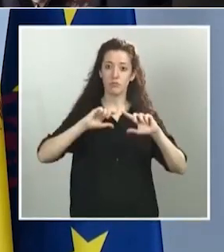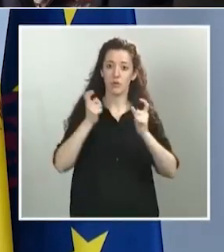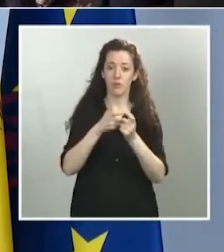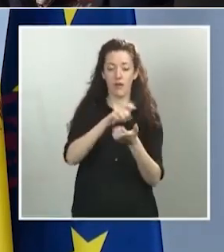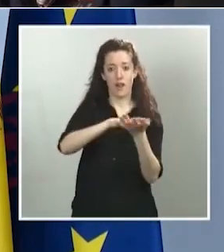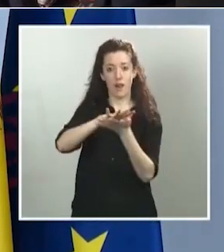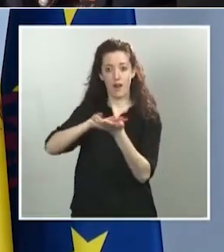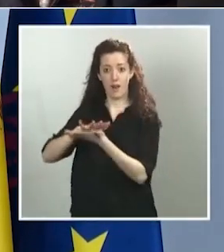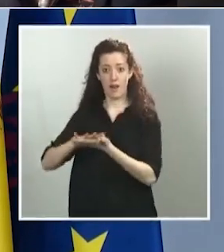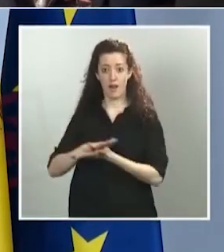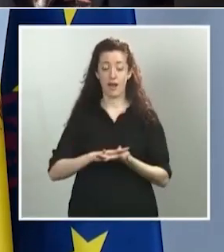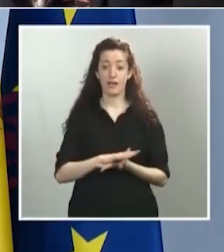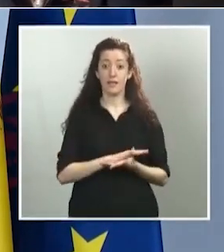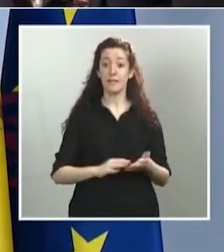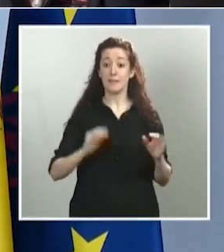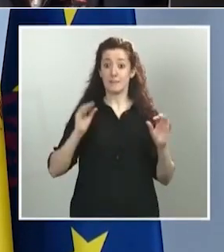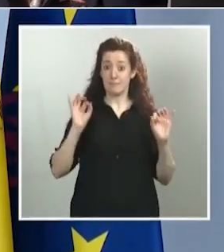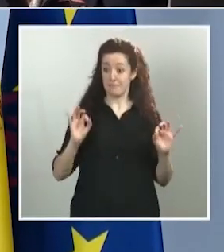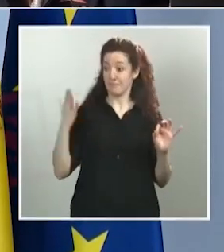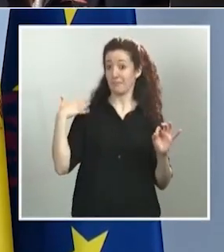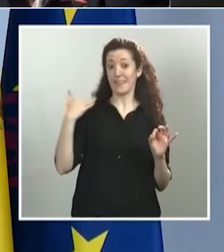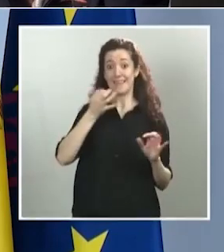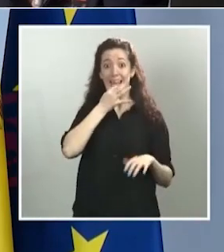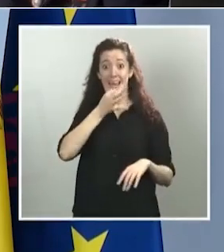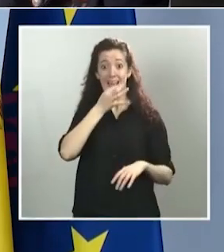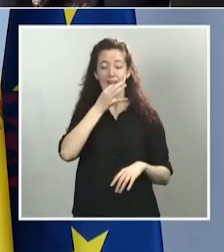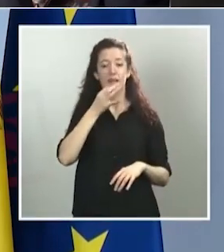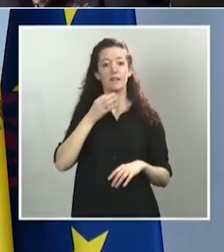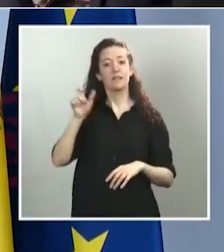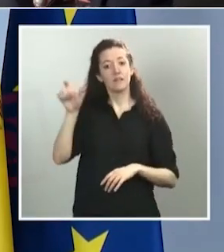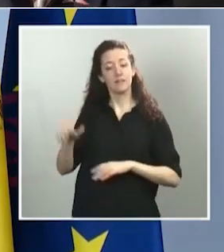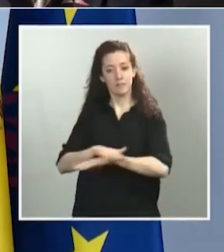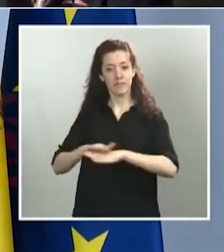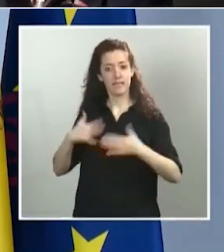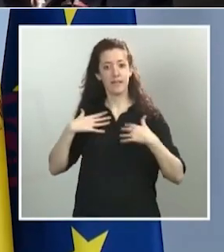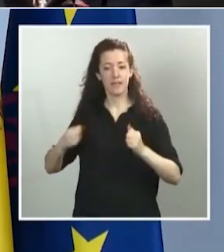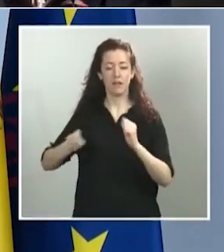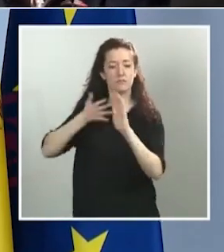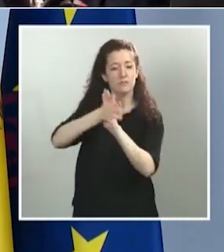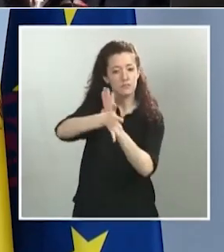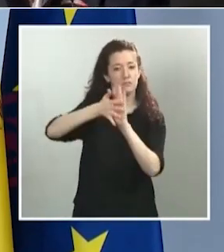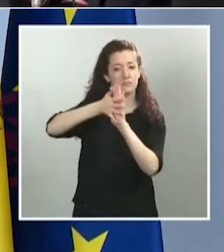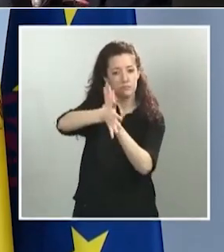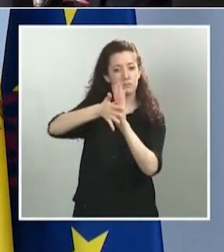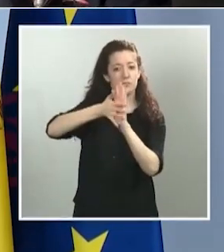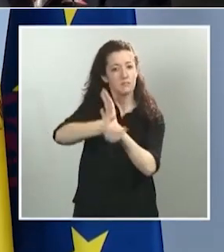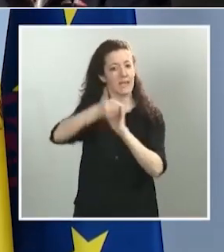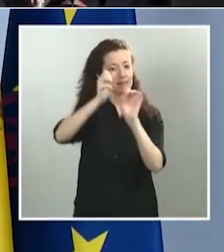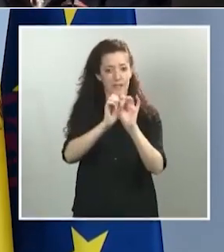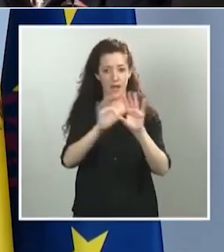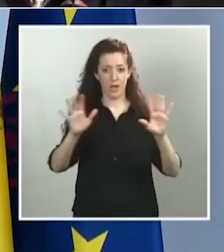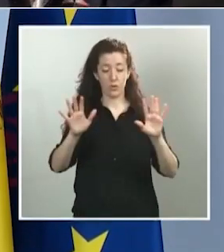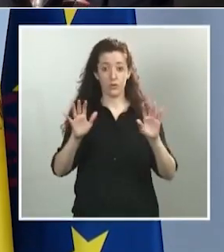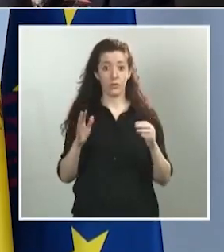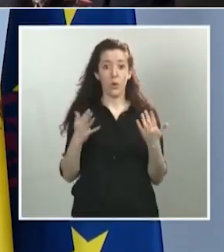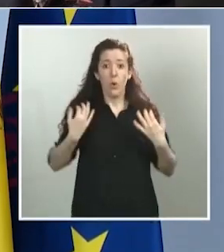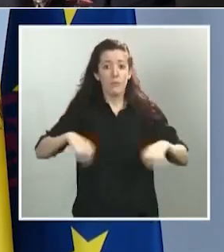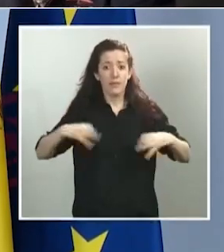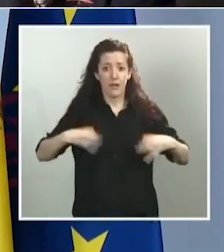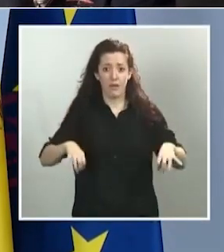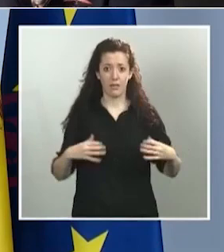como está preocupando en todos los países serios de los europeos españa ahora mismo os decía nadie absolutamente nadie